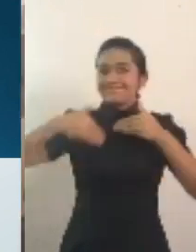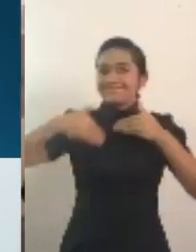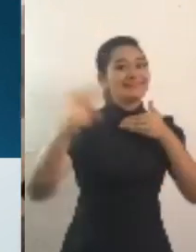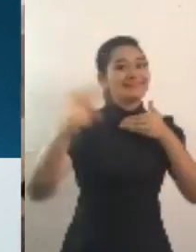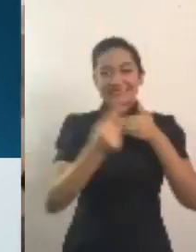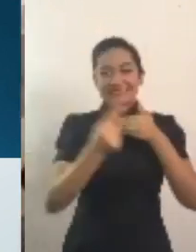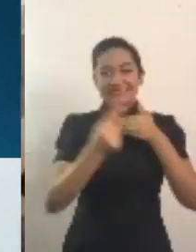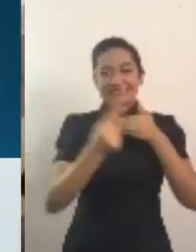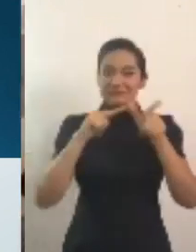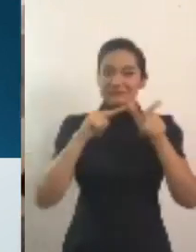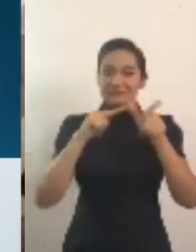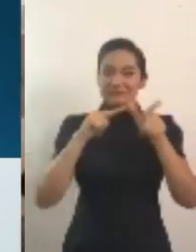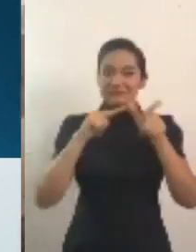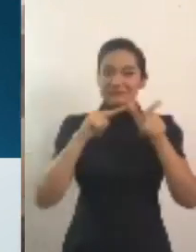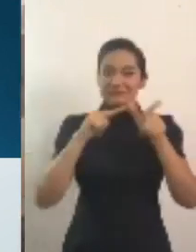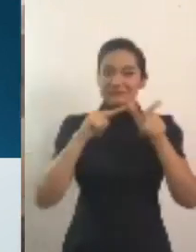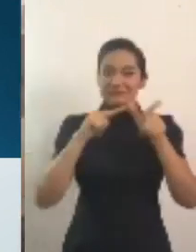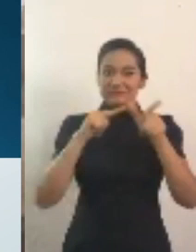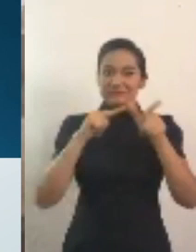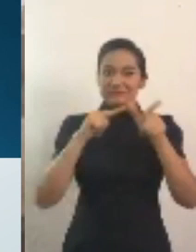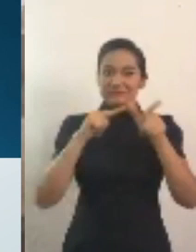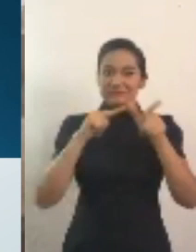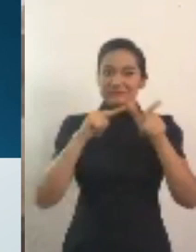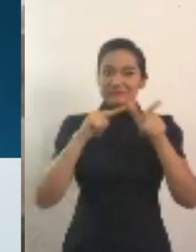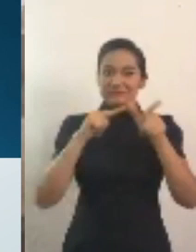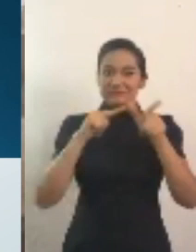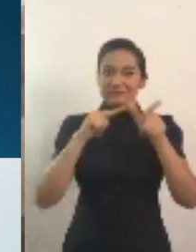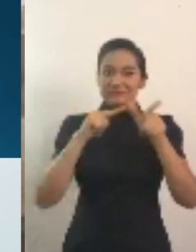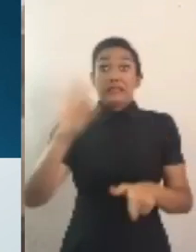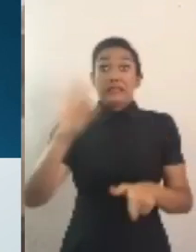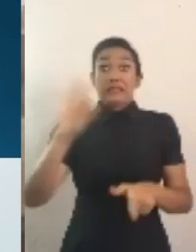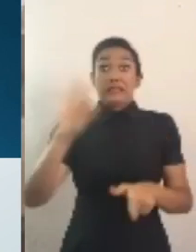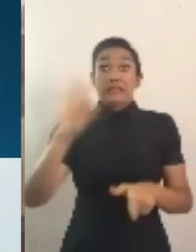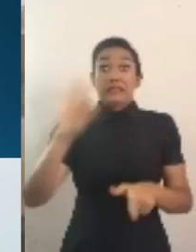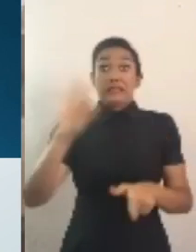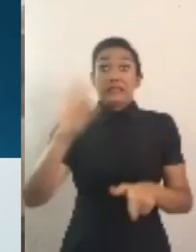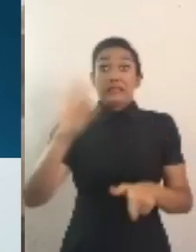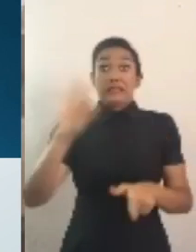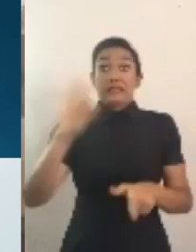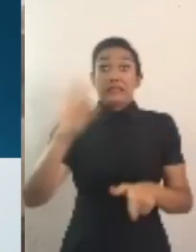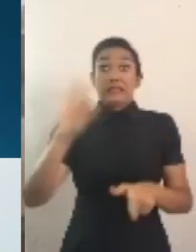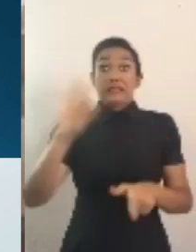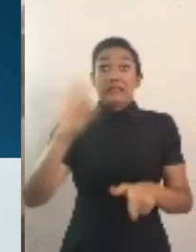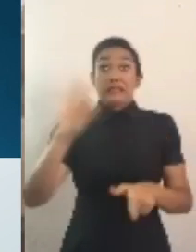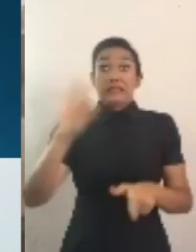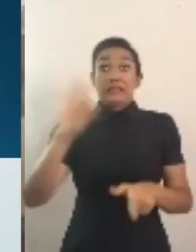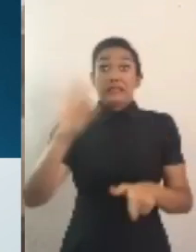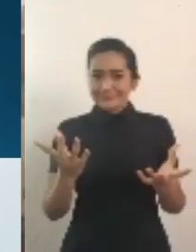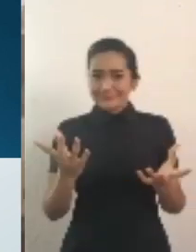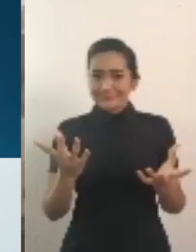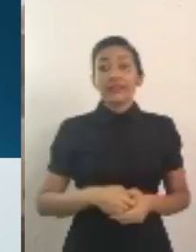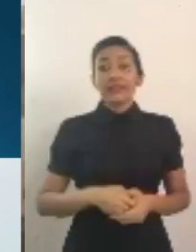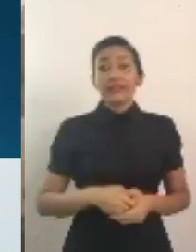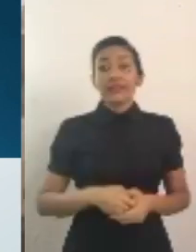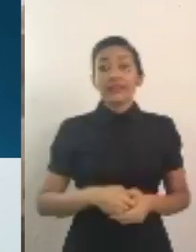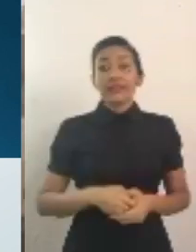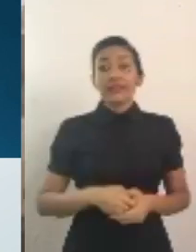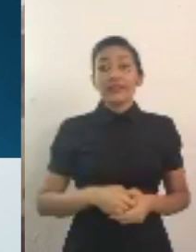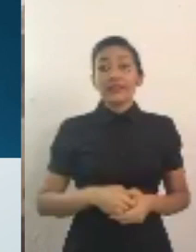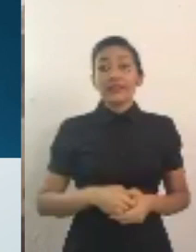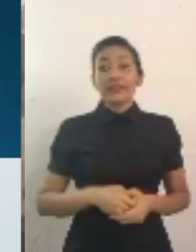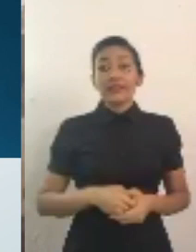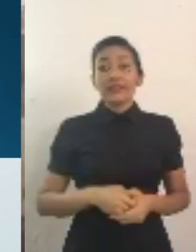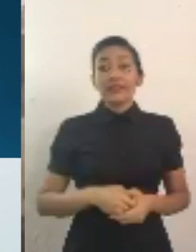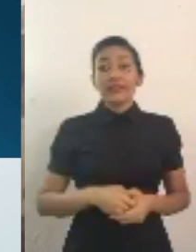Bueno, entonces estas conductas de conocimiento, de sensación de riesgo, no riesgo aumentado, pero sí un